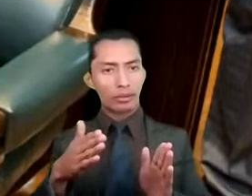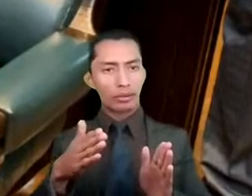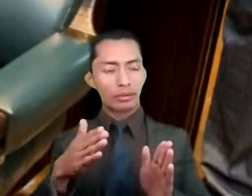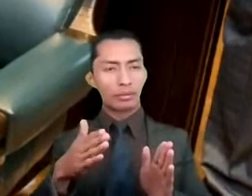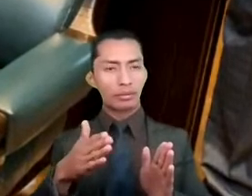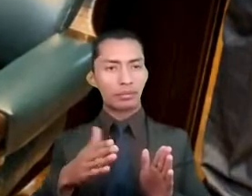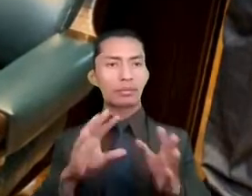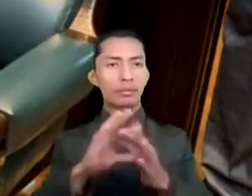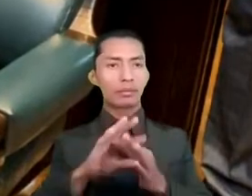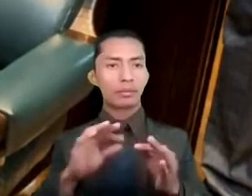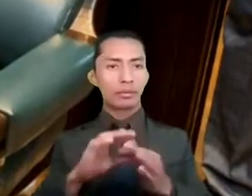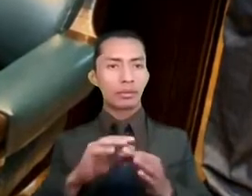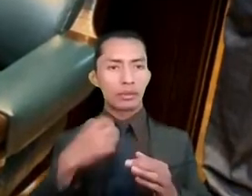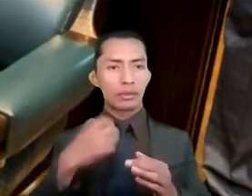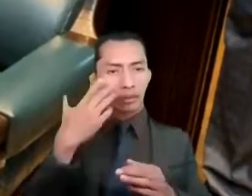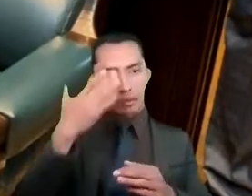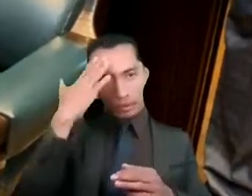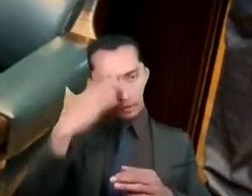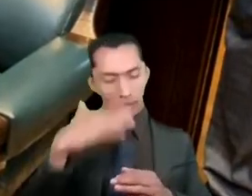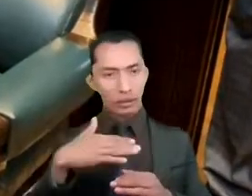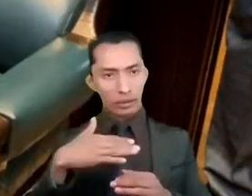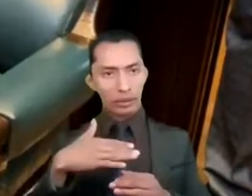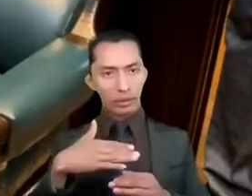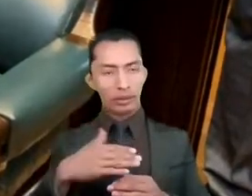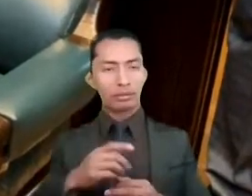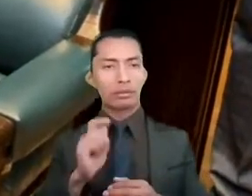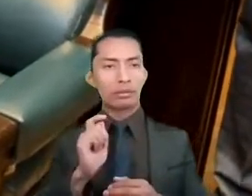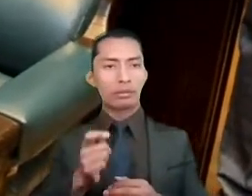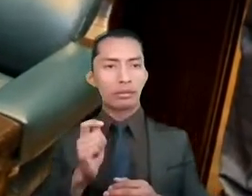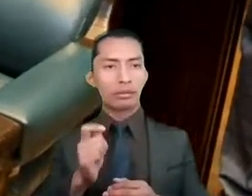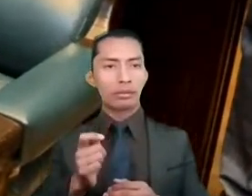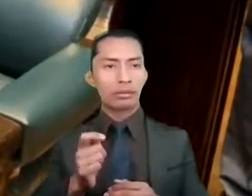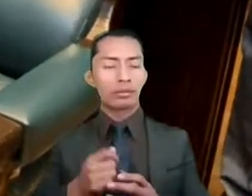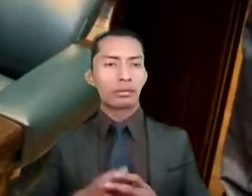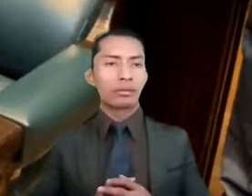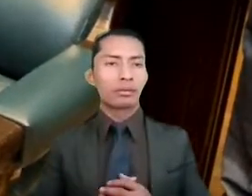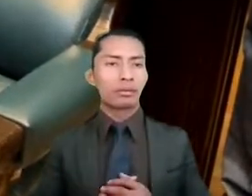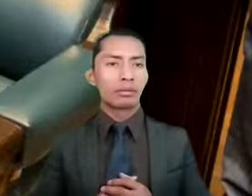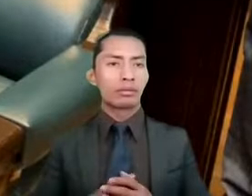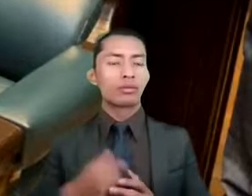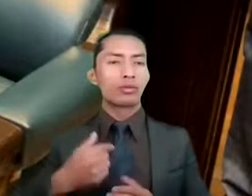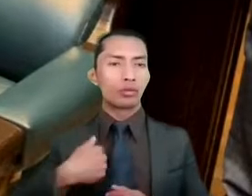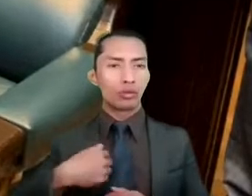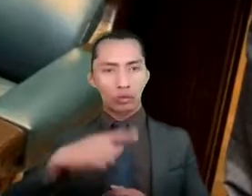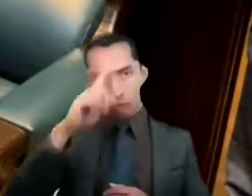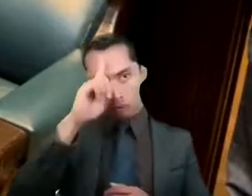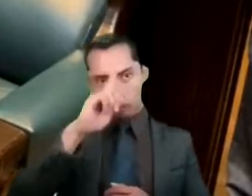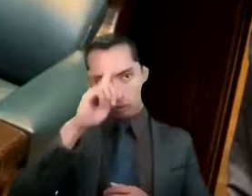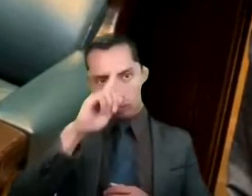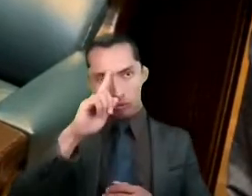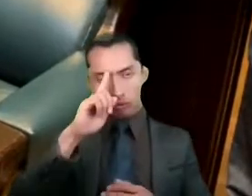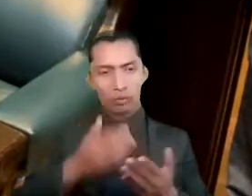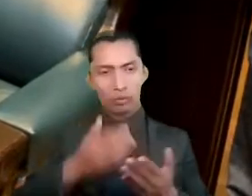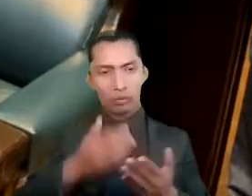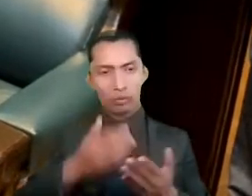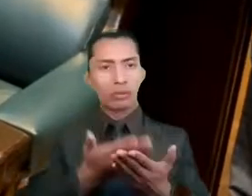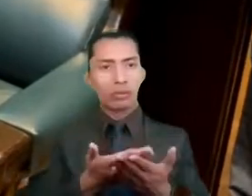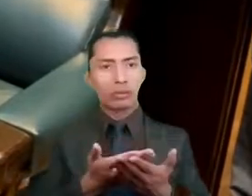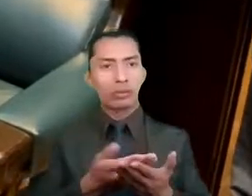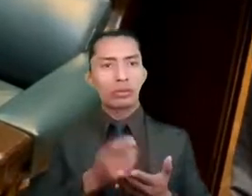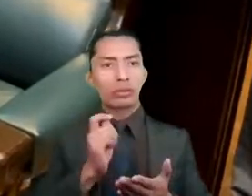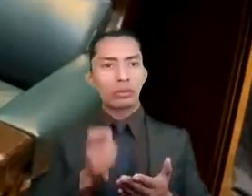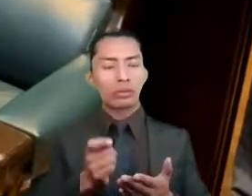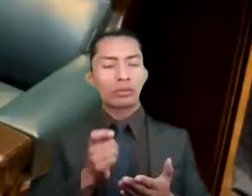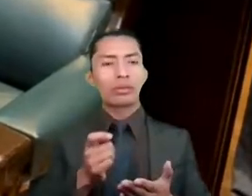todos. Este es un principio de reciprocidad. Yo sugiero y solicito a la Asamblea que nosotros podamos tener